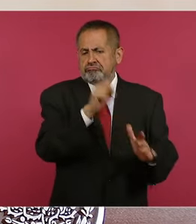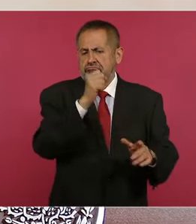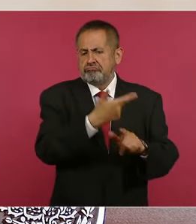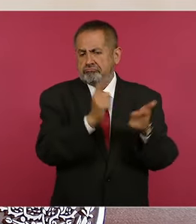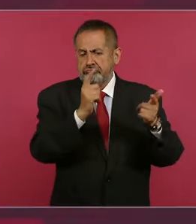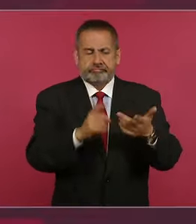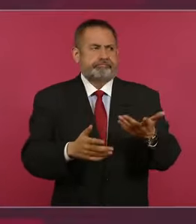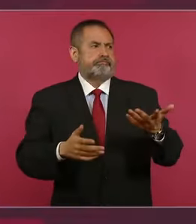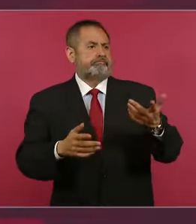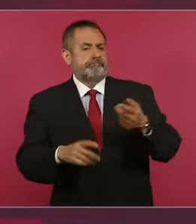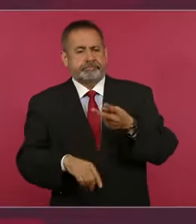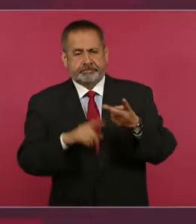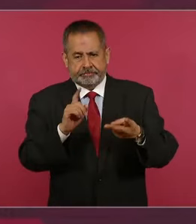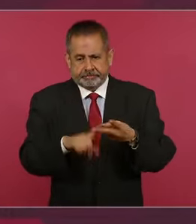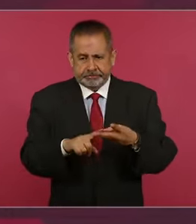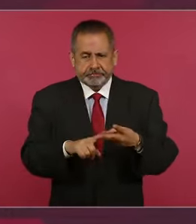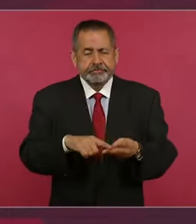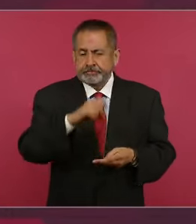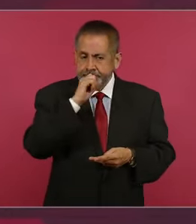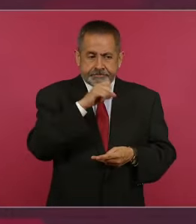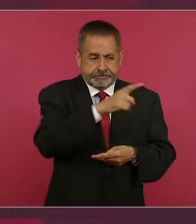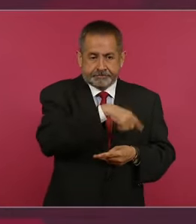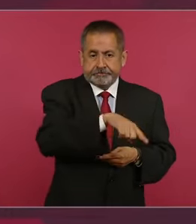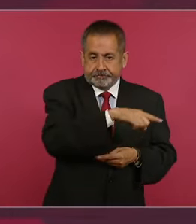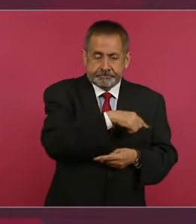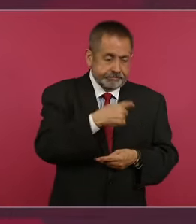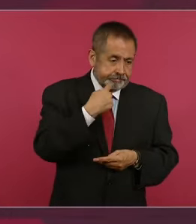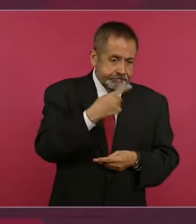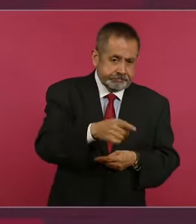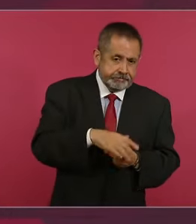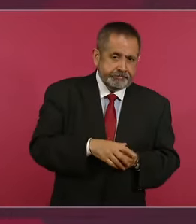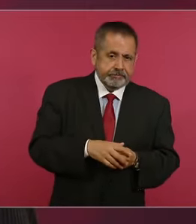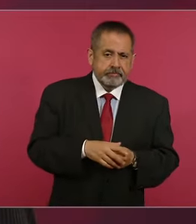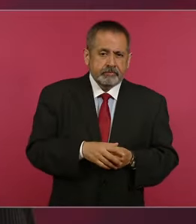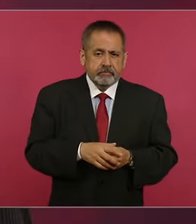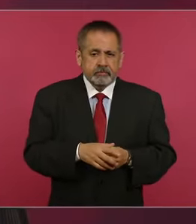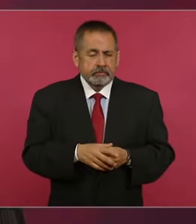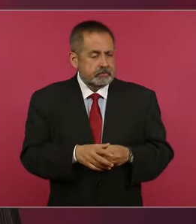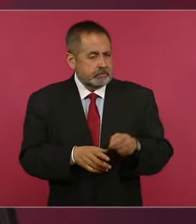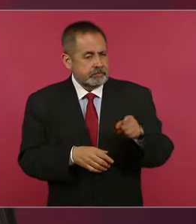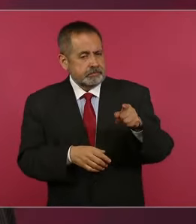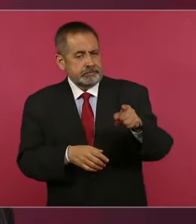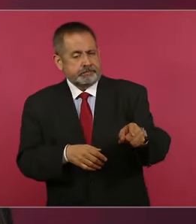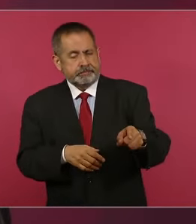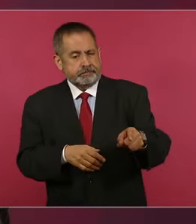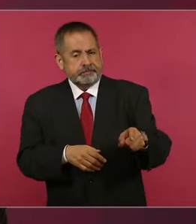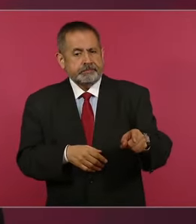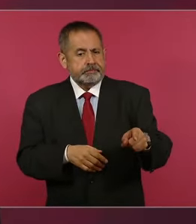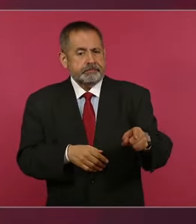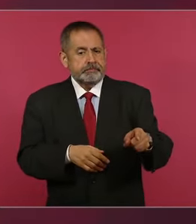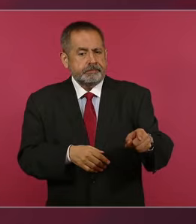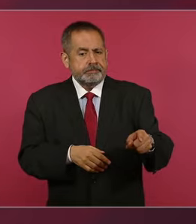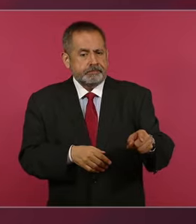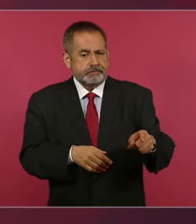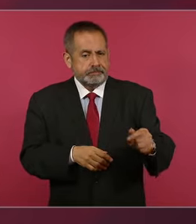Ya habían nombrado el brazo derecho